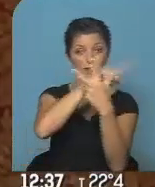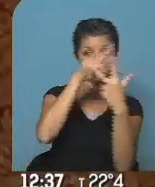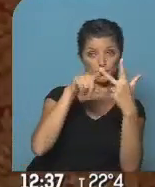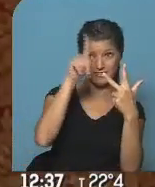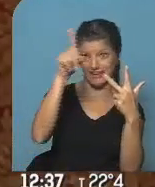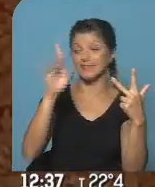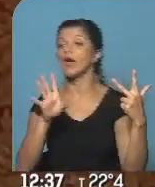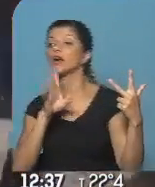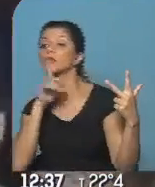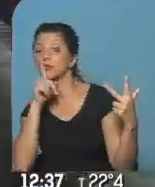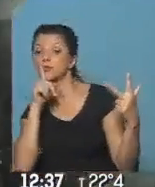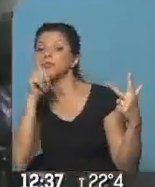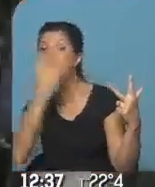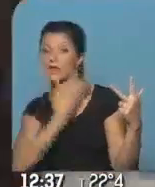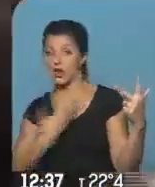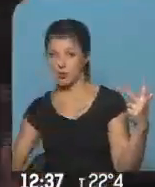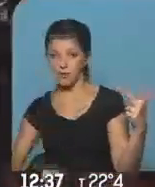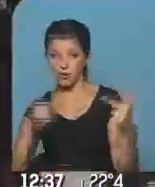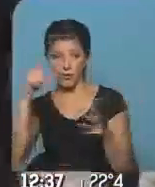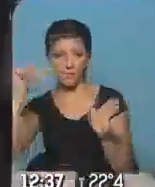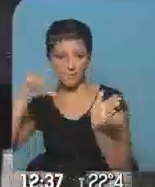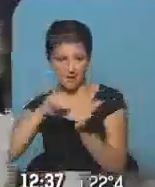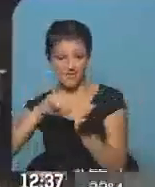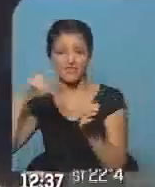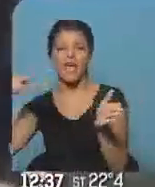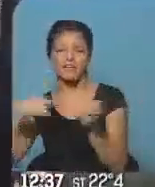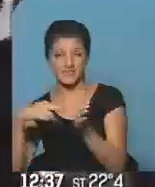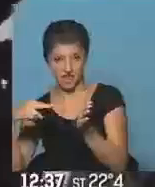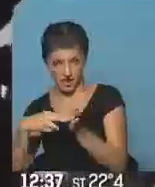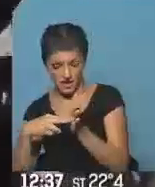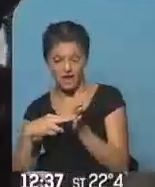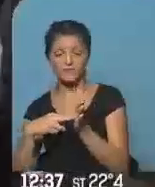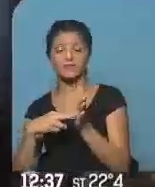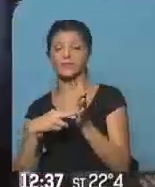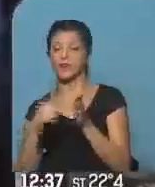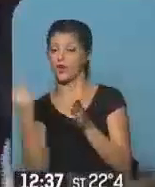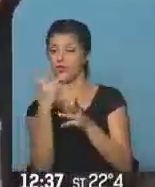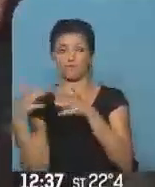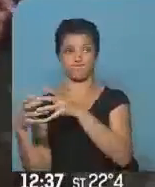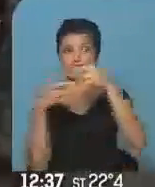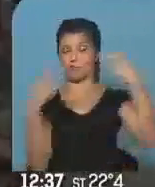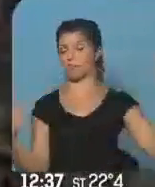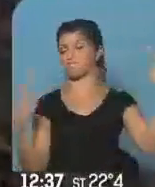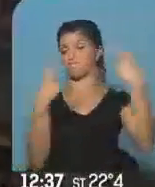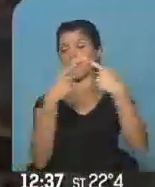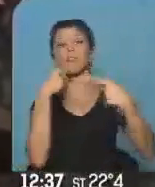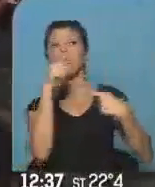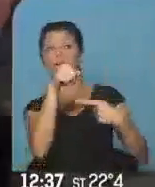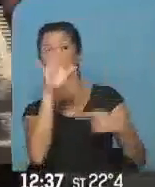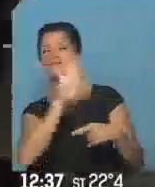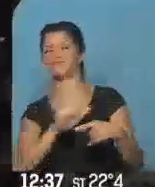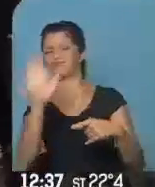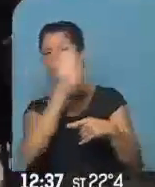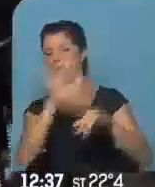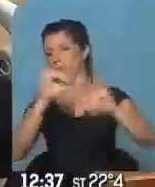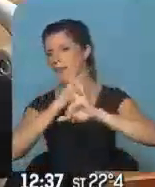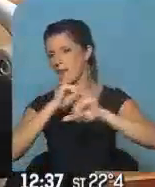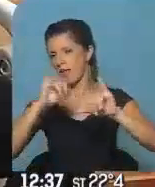Rusia y el gobierno sirio, en la que ambos bandos se acusan mutuamente de manipulación y